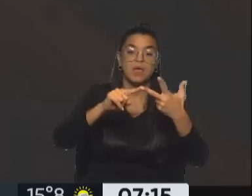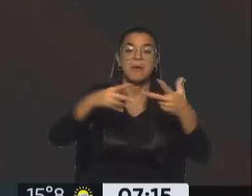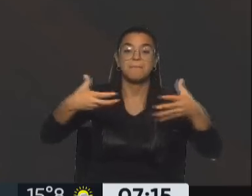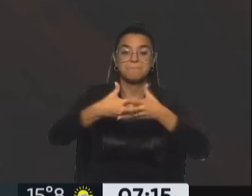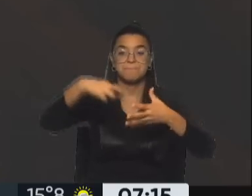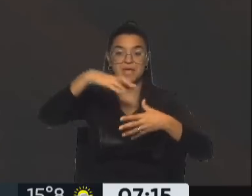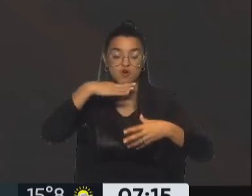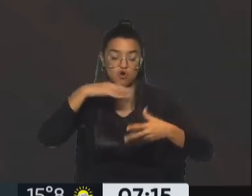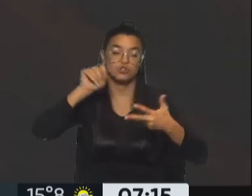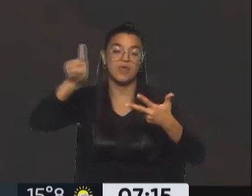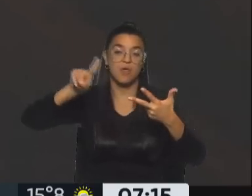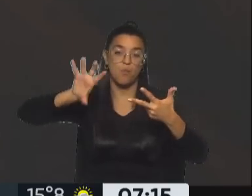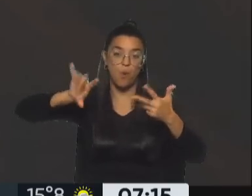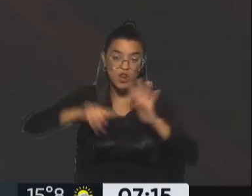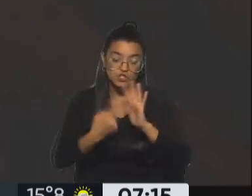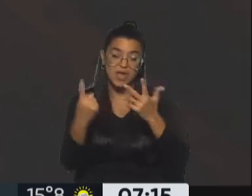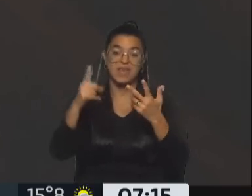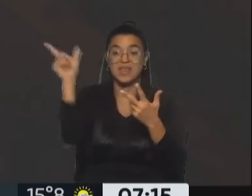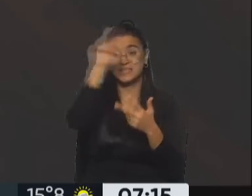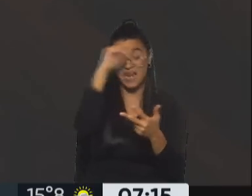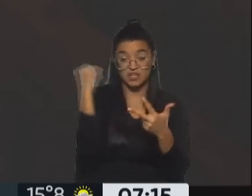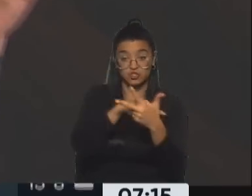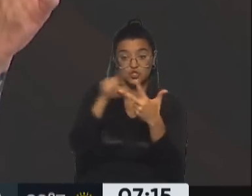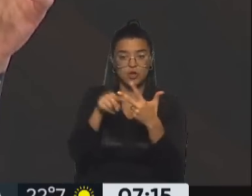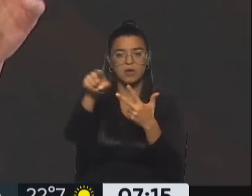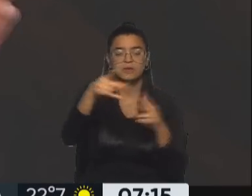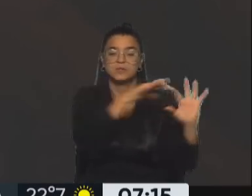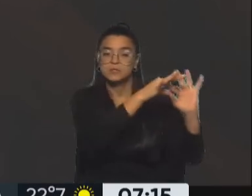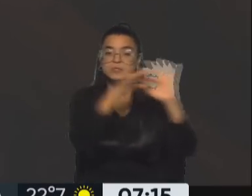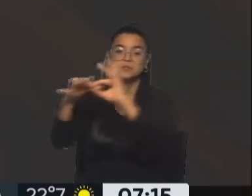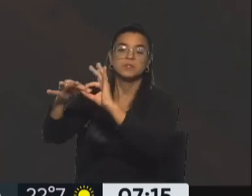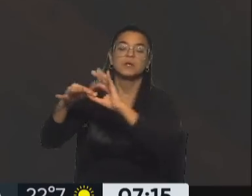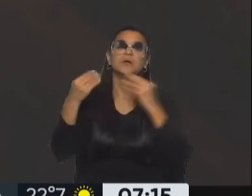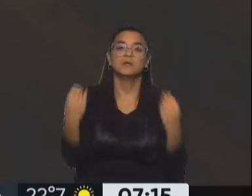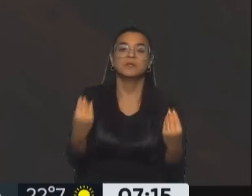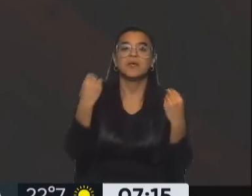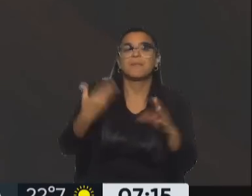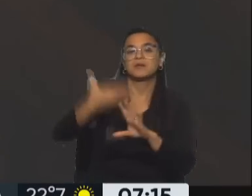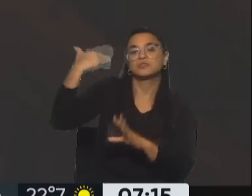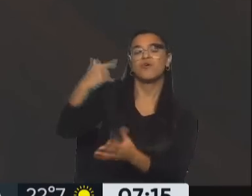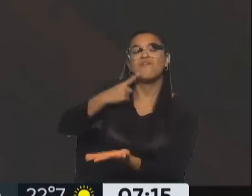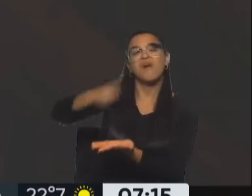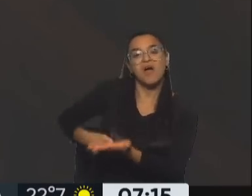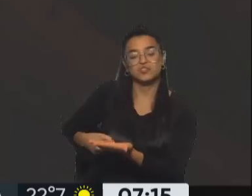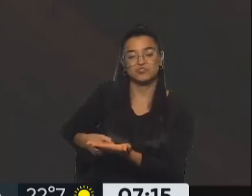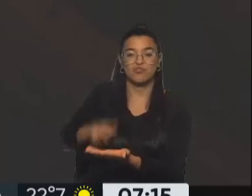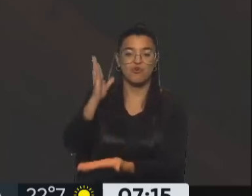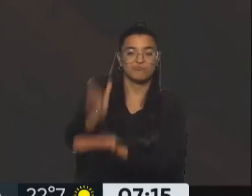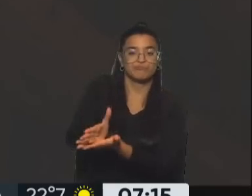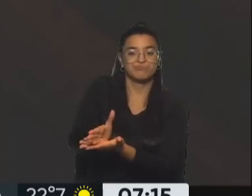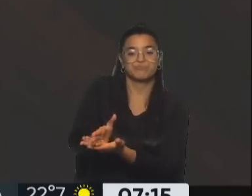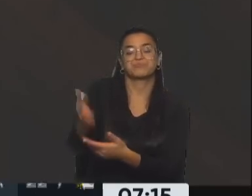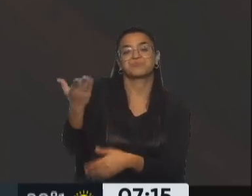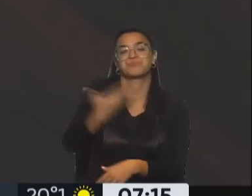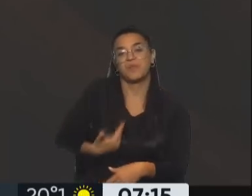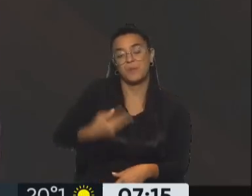Justicialista de la provincia de Buenos Aires y a nivel nacional establecen un enlace entre lo que fue el fallo que condenó a la vicepresidenta de la